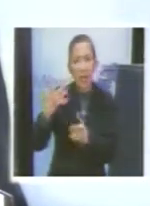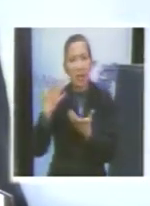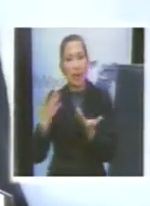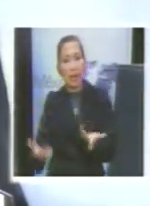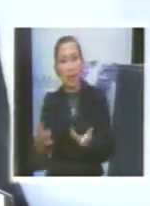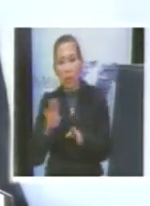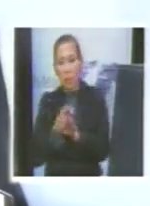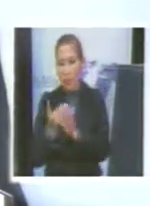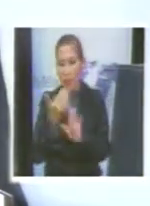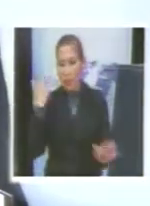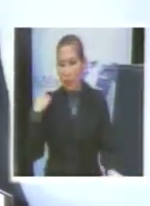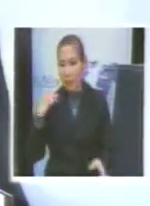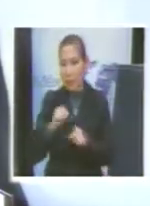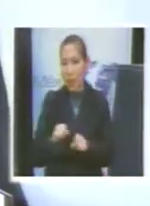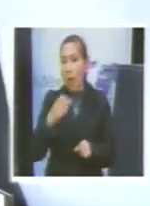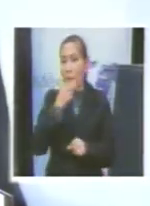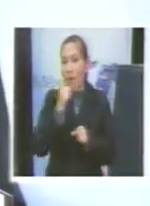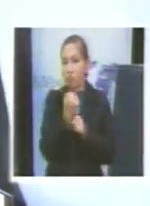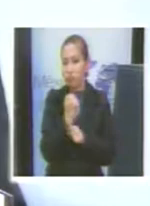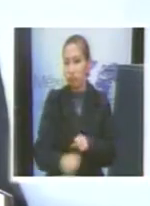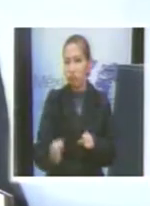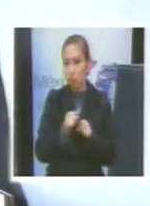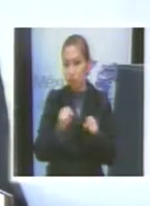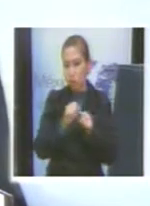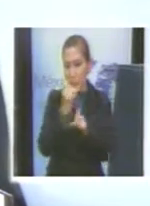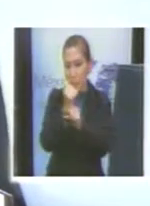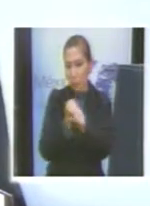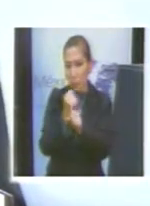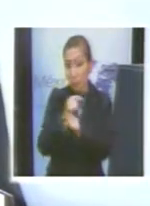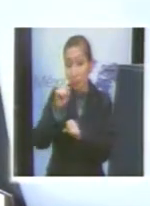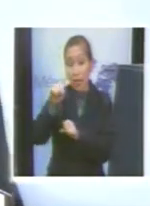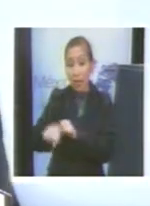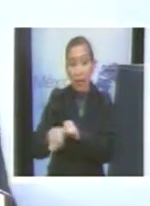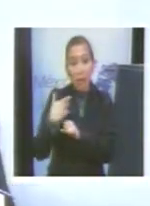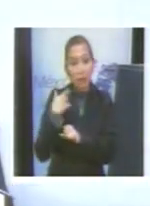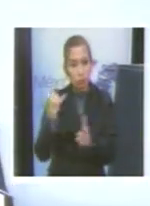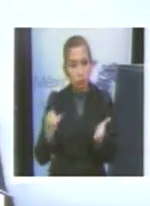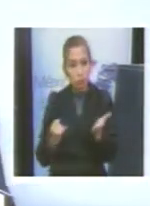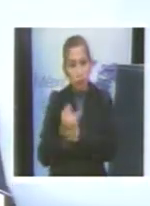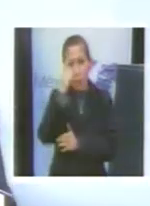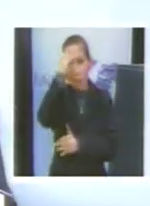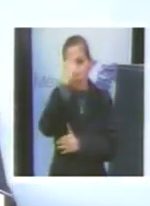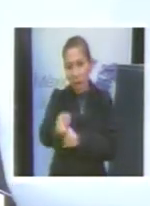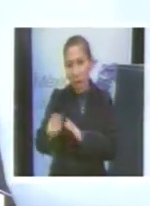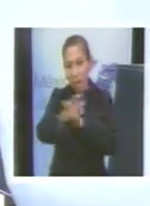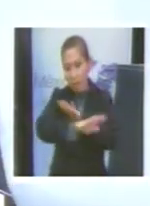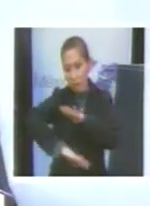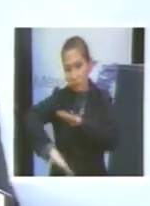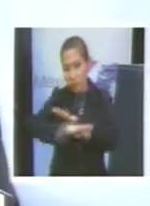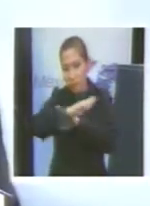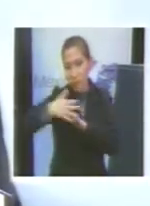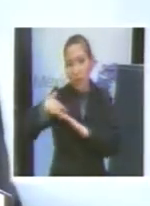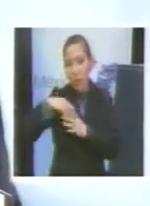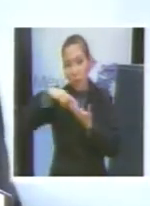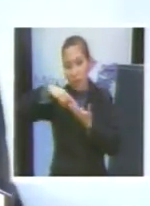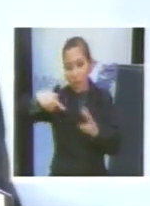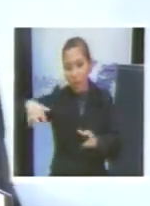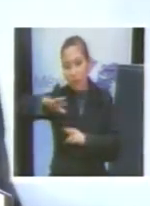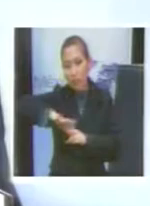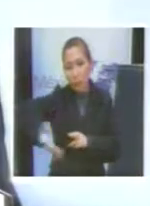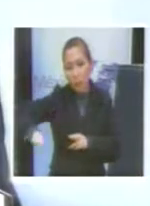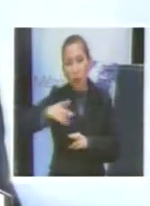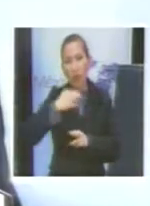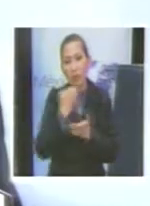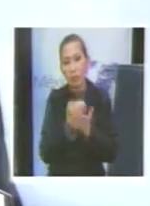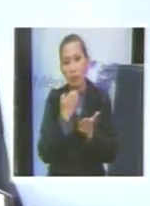lo demostró el sociólogo alemán Max Weber, son guardagujas decisivos para la configuración del ámbito de operación de las